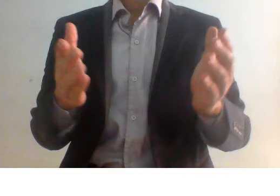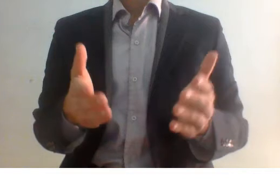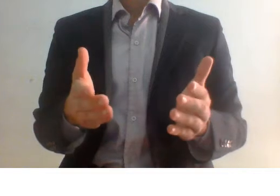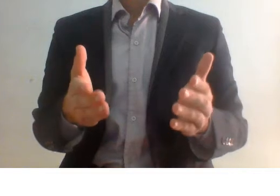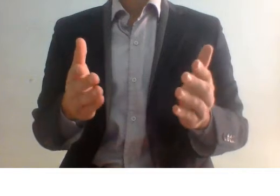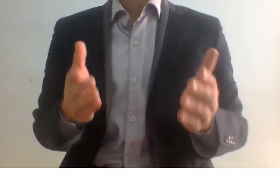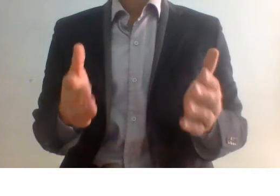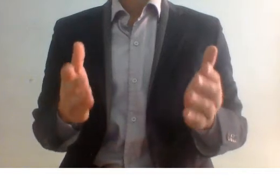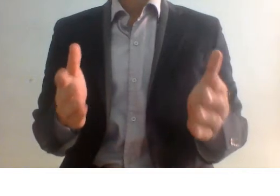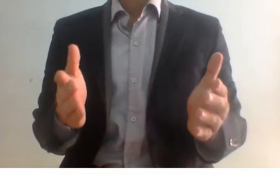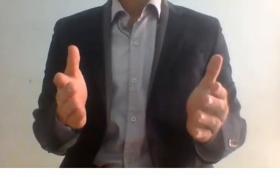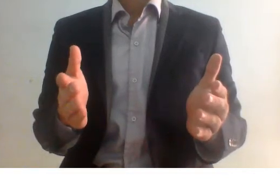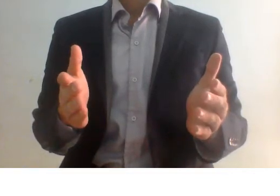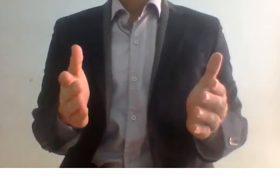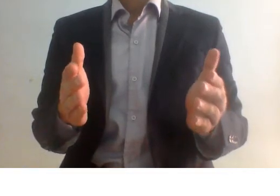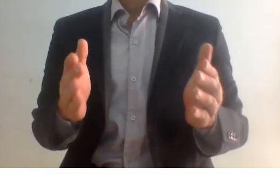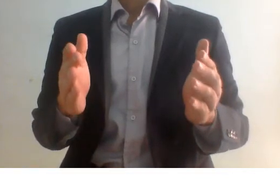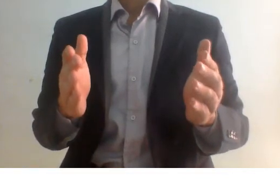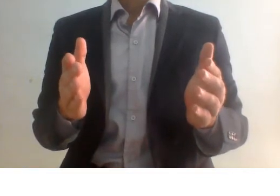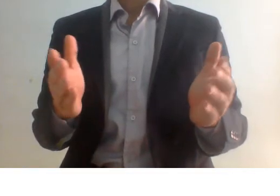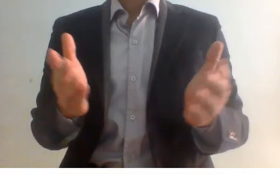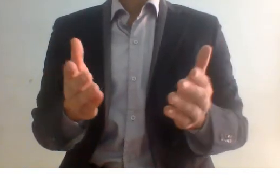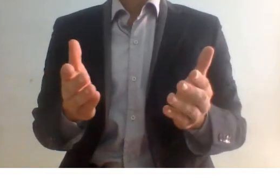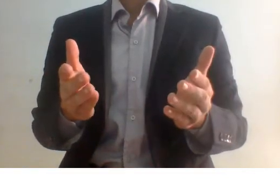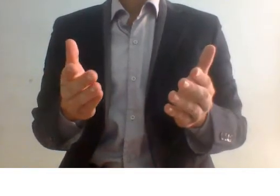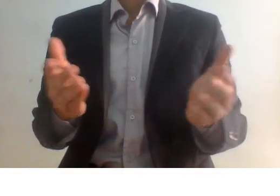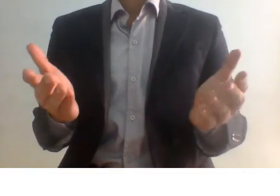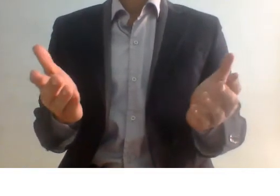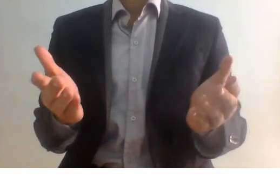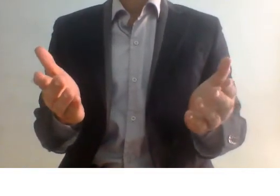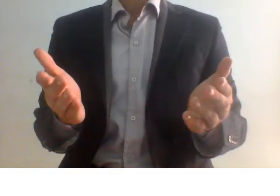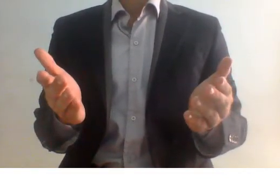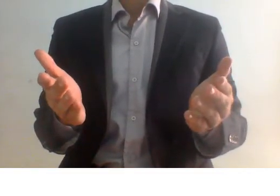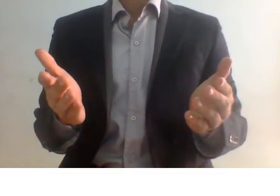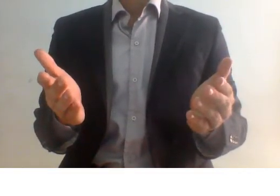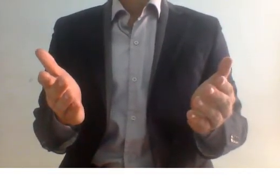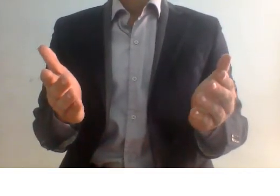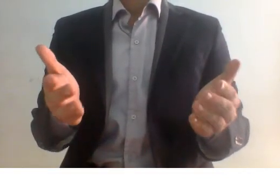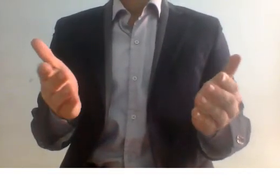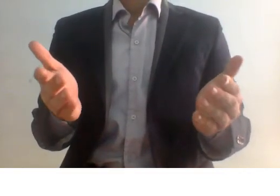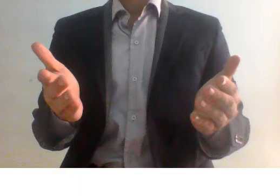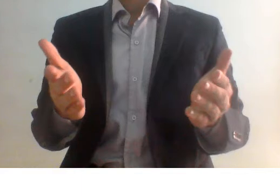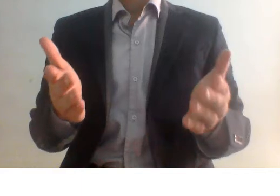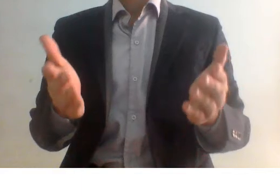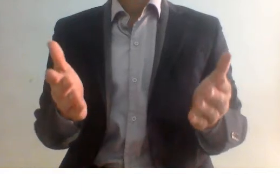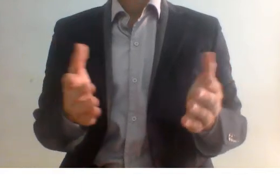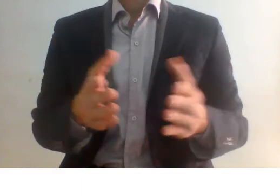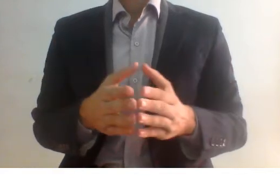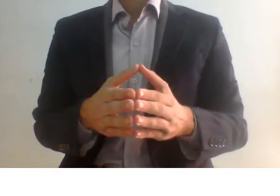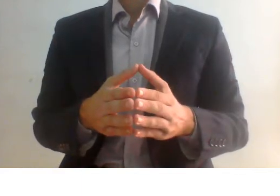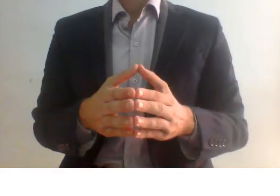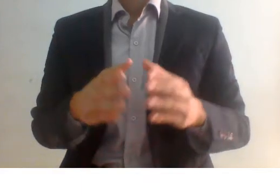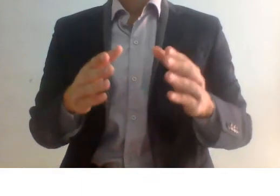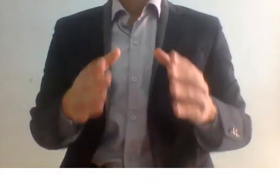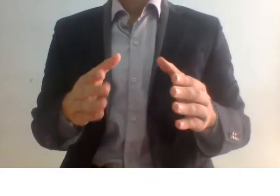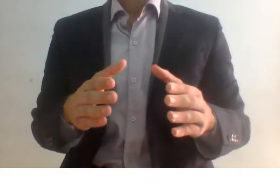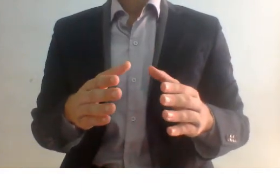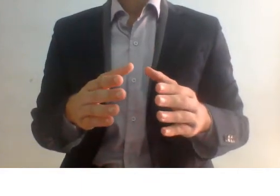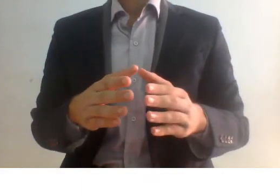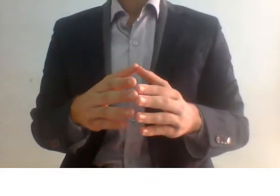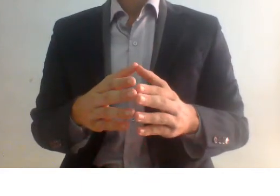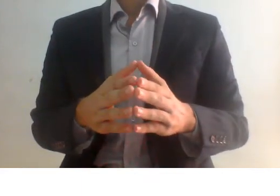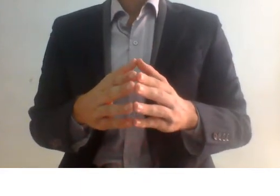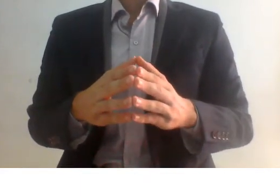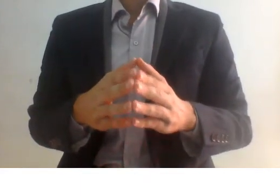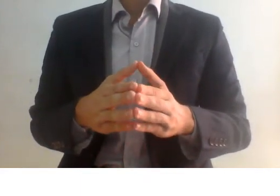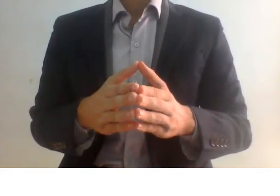explotar a la gente. ¿Por qué es explotarlo? Y es que bajo qué narrativa o bajo qué argumento es que las grandes empresas dicen, no, no, no, yo